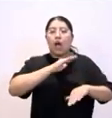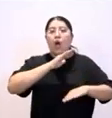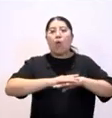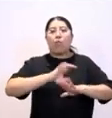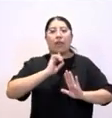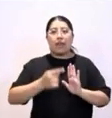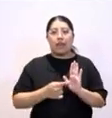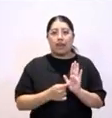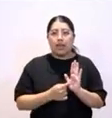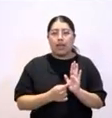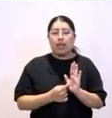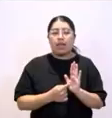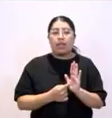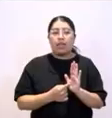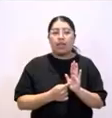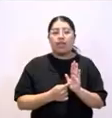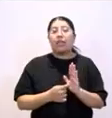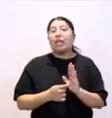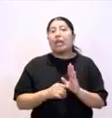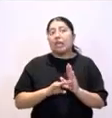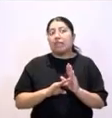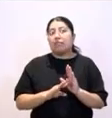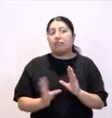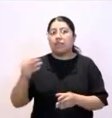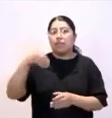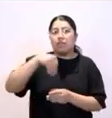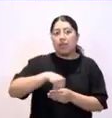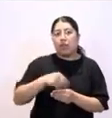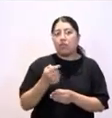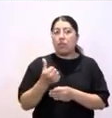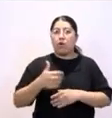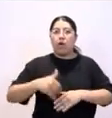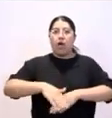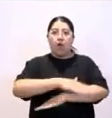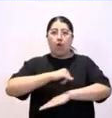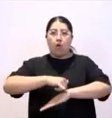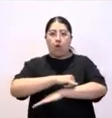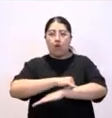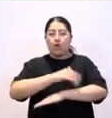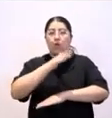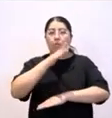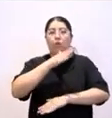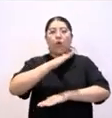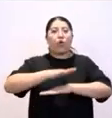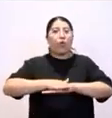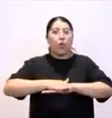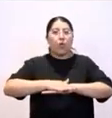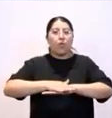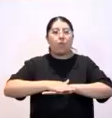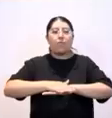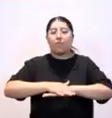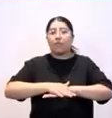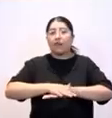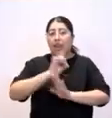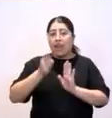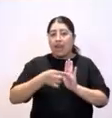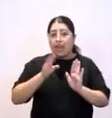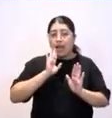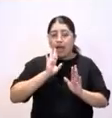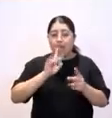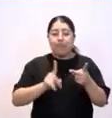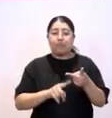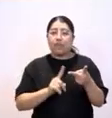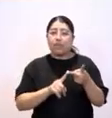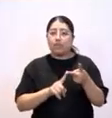ley y con la poca implicación que desde el Gobierno de La Rioja estamos viendo a la hora del cumplimiento de la mencionada ley. Y la segunda